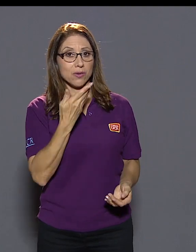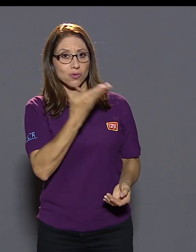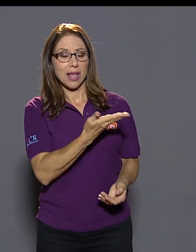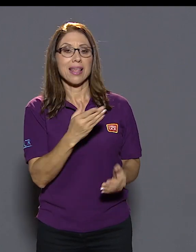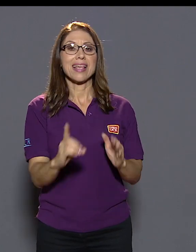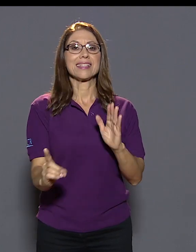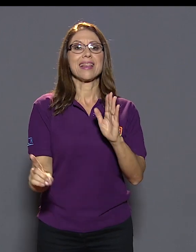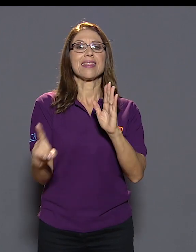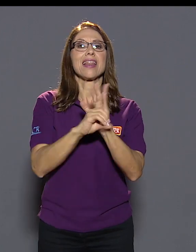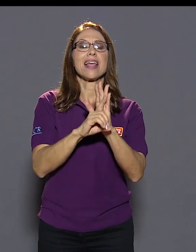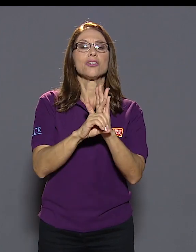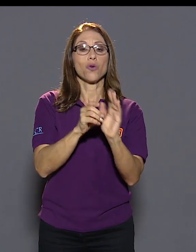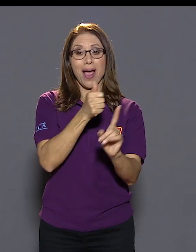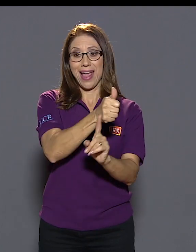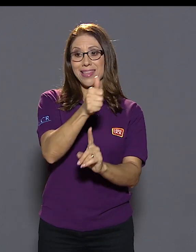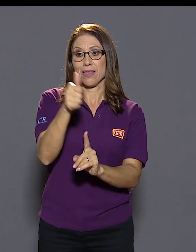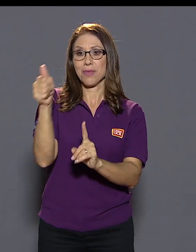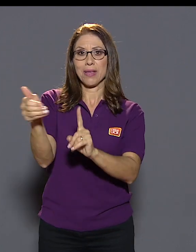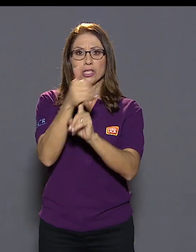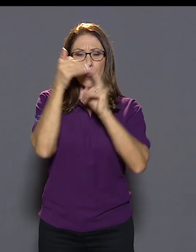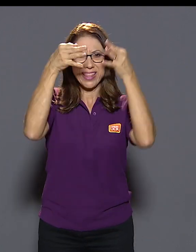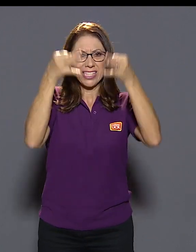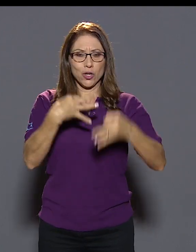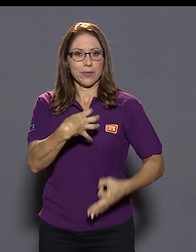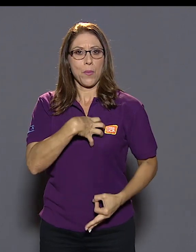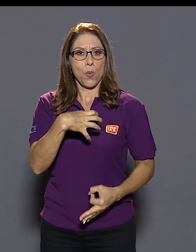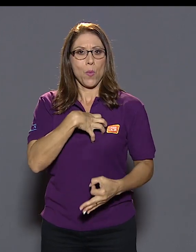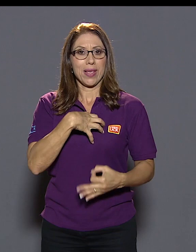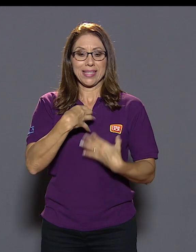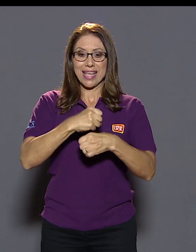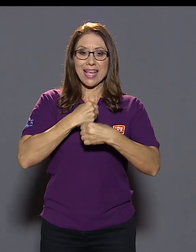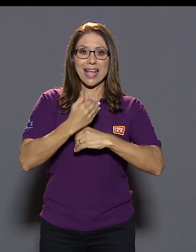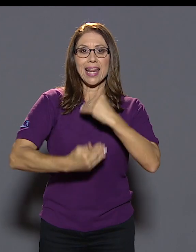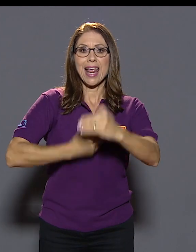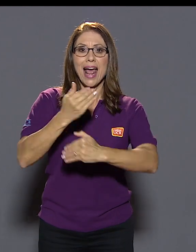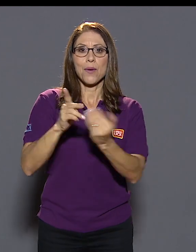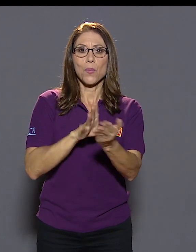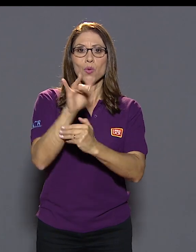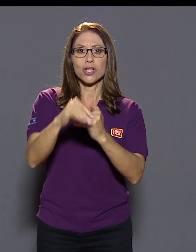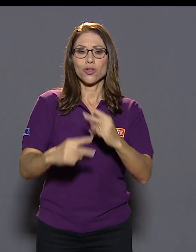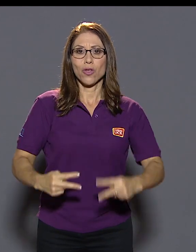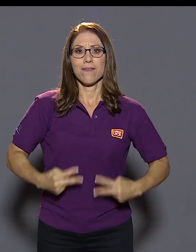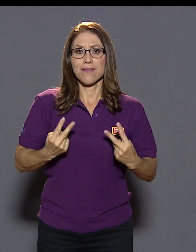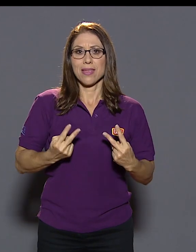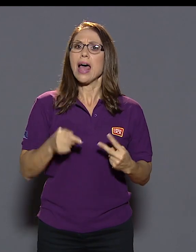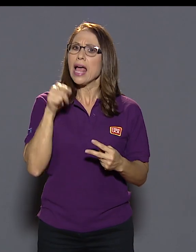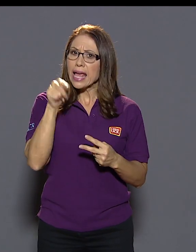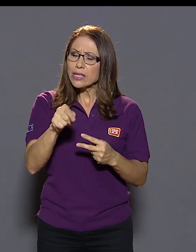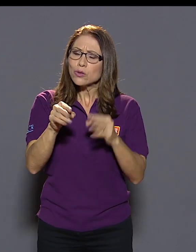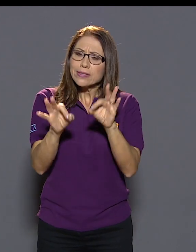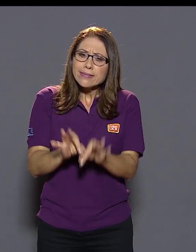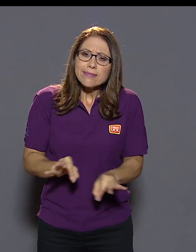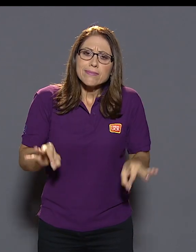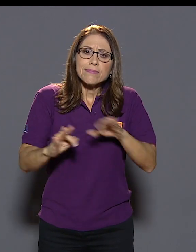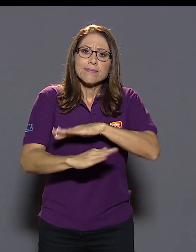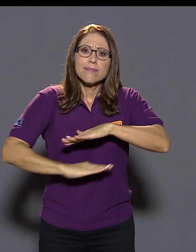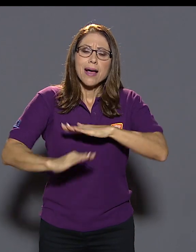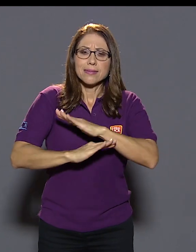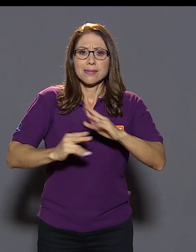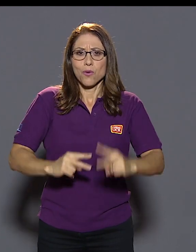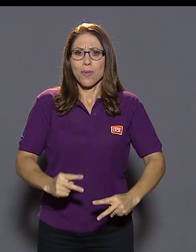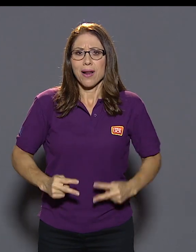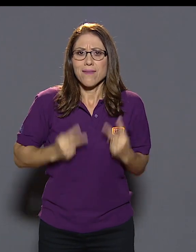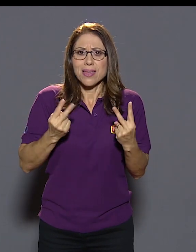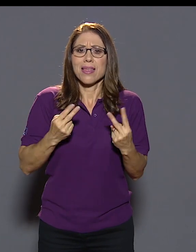el derecho a tomar sus propias decisiones y crear su proyecto de vida. Esto es básico para la vida, ¿verdad? Es lo que le da